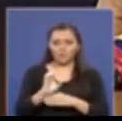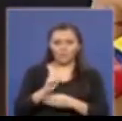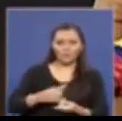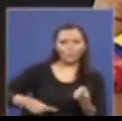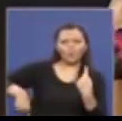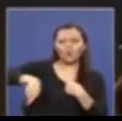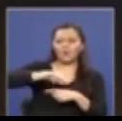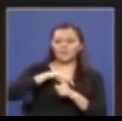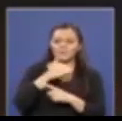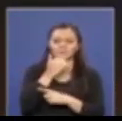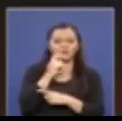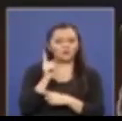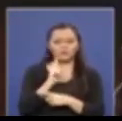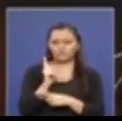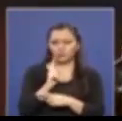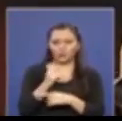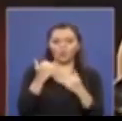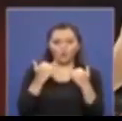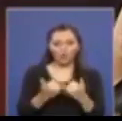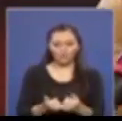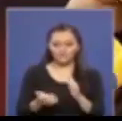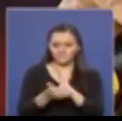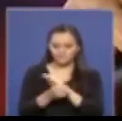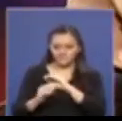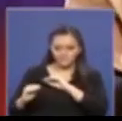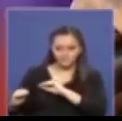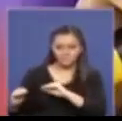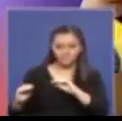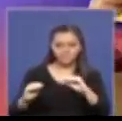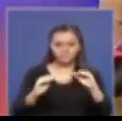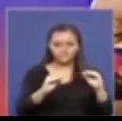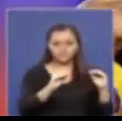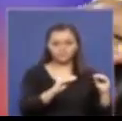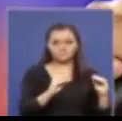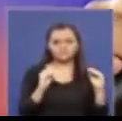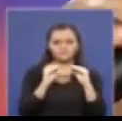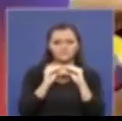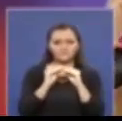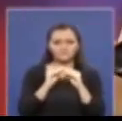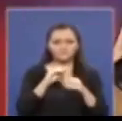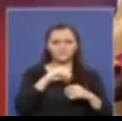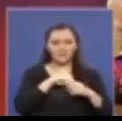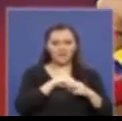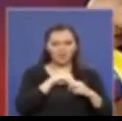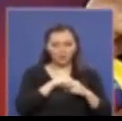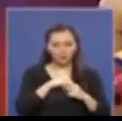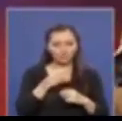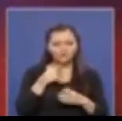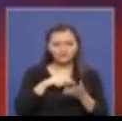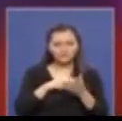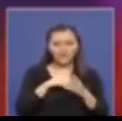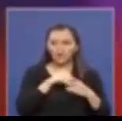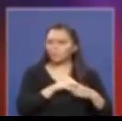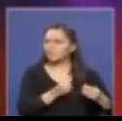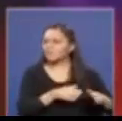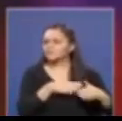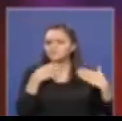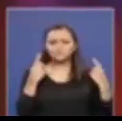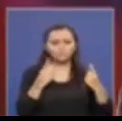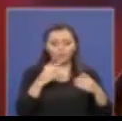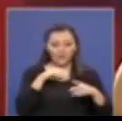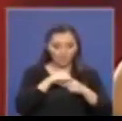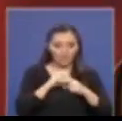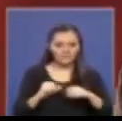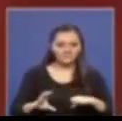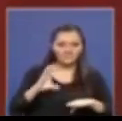construido capacidades. Los que dicen que no hemos ahorrado no entienden nada. Es lo que más ha hecho es ahorrar, pero invertir adecuadamente ese ahorro